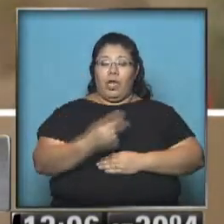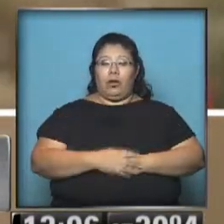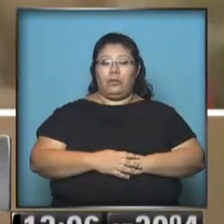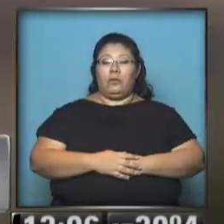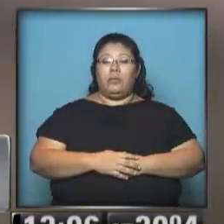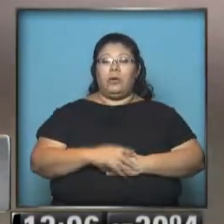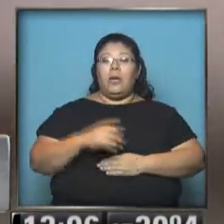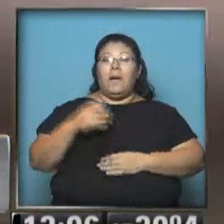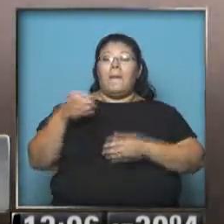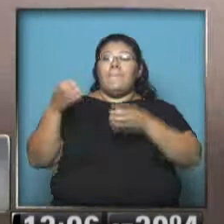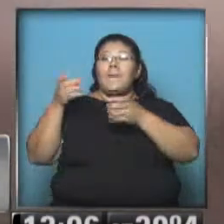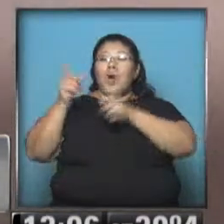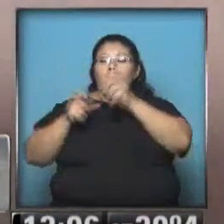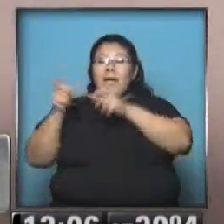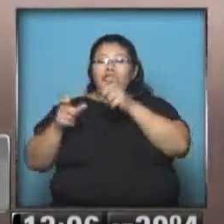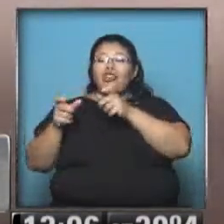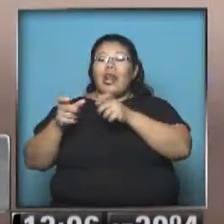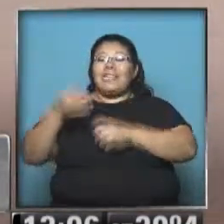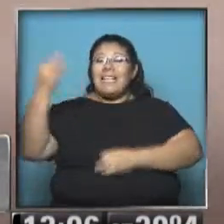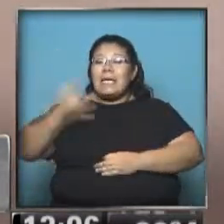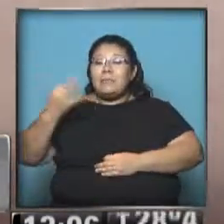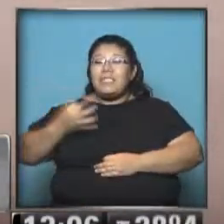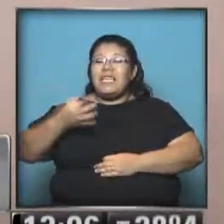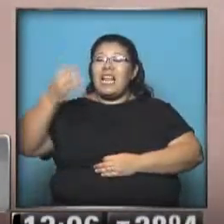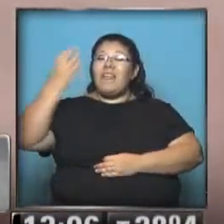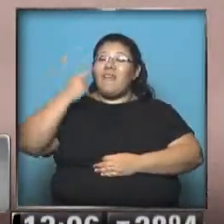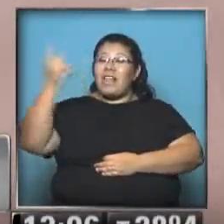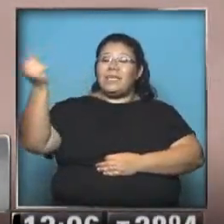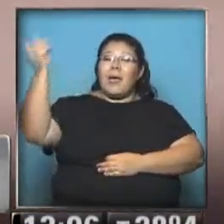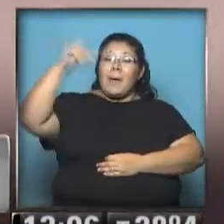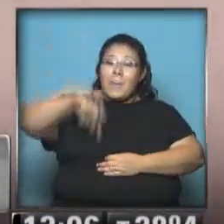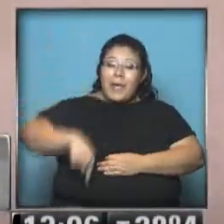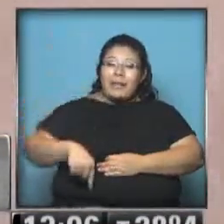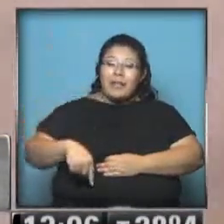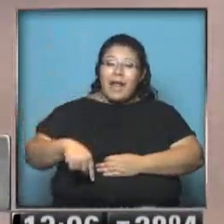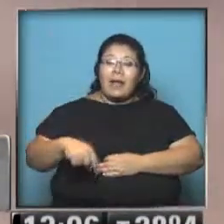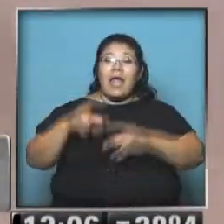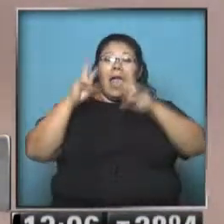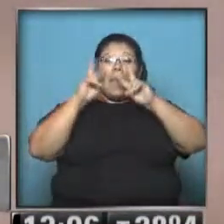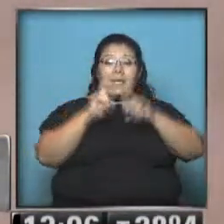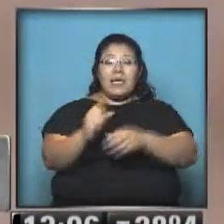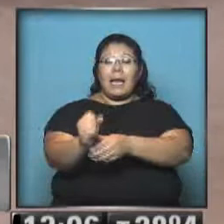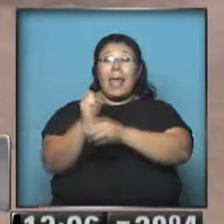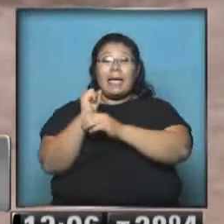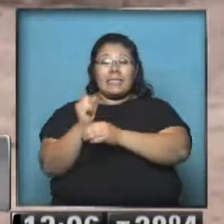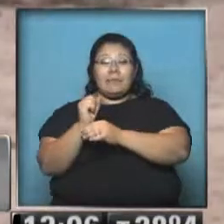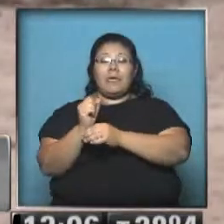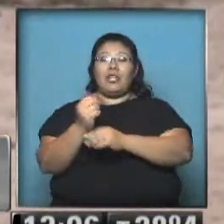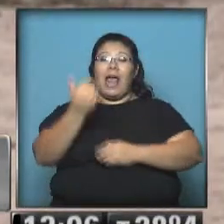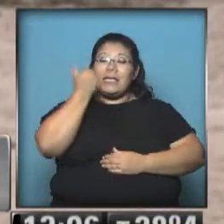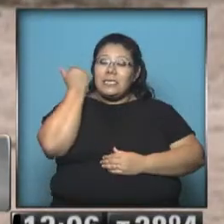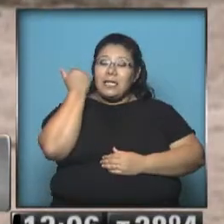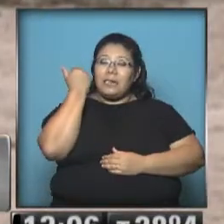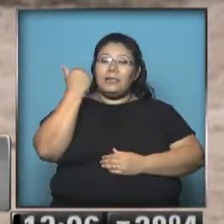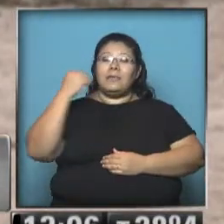de personal especializado francés y las pericias que realiza la Policía Aeronáutica. Expertos de la Junta de Accidentes Aéreos de la Aviación